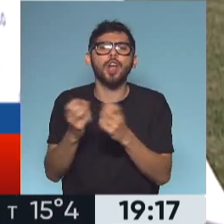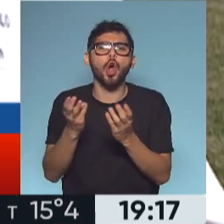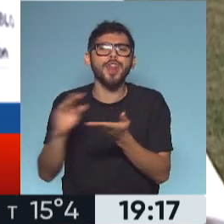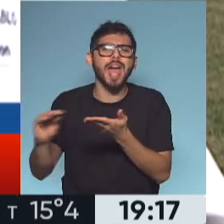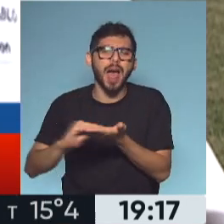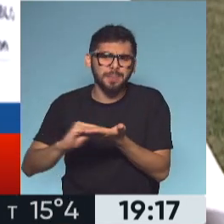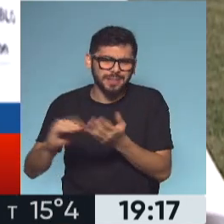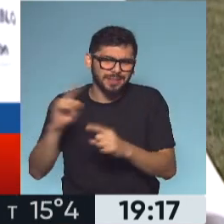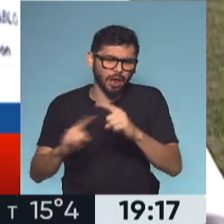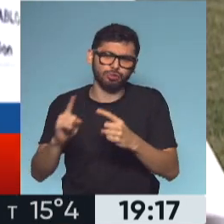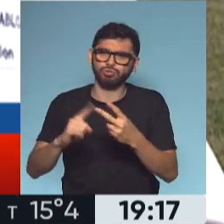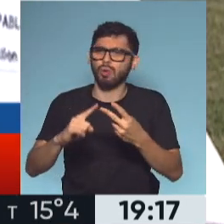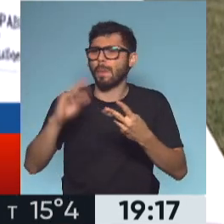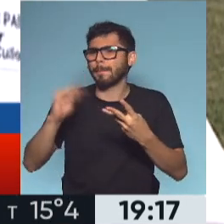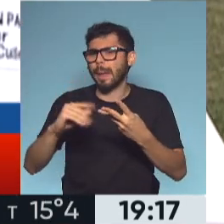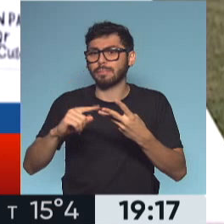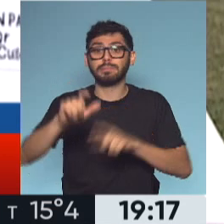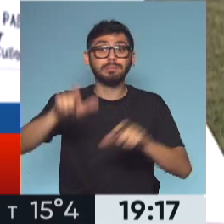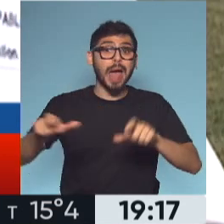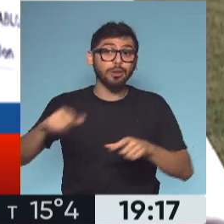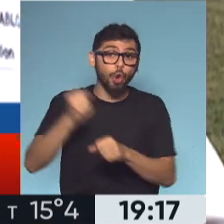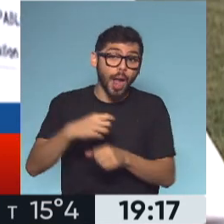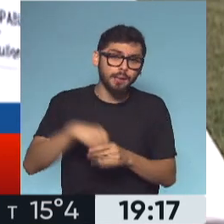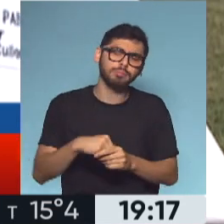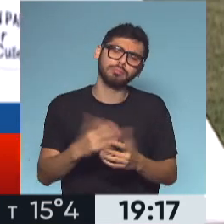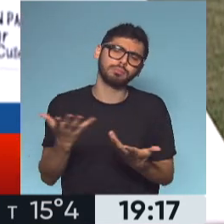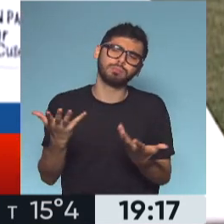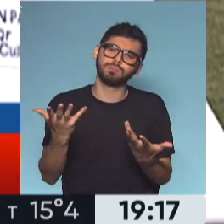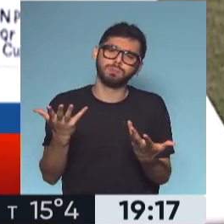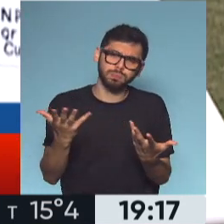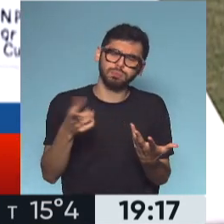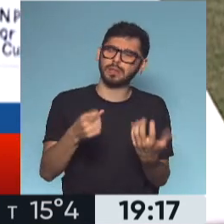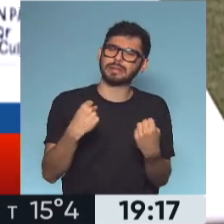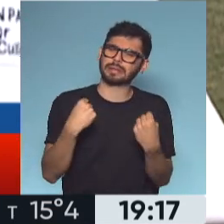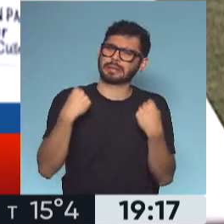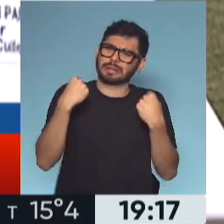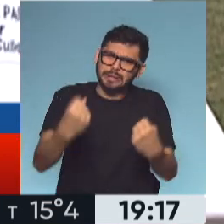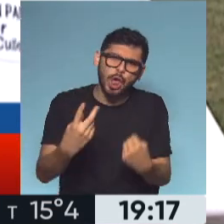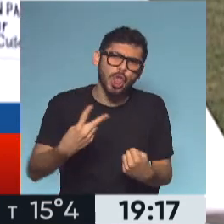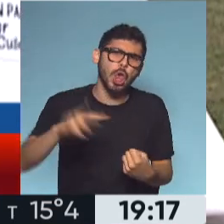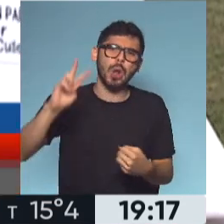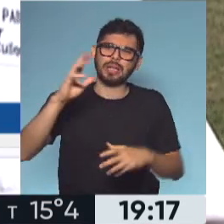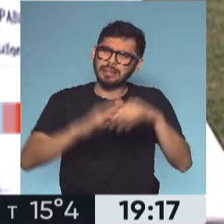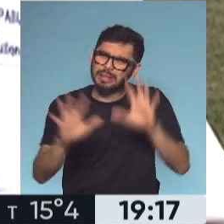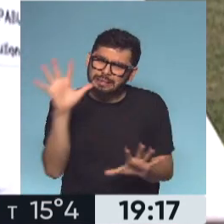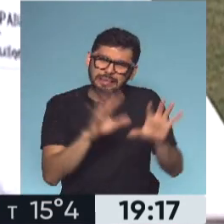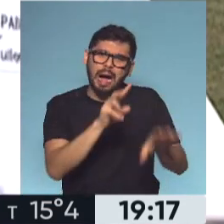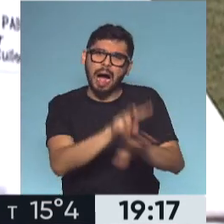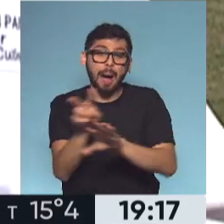sobre todo, y lo más destacable, el personal que realmente sigue redoblando esfuerzo, aumentando camas y trabajando a destajo.